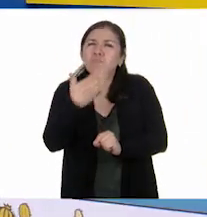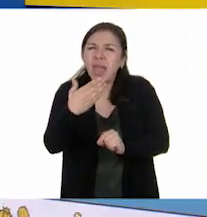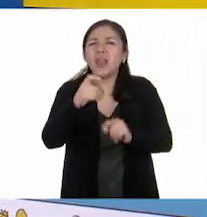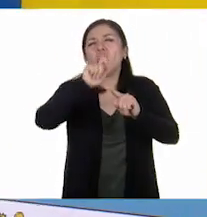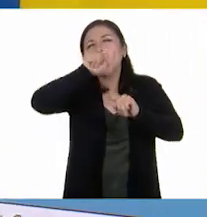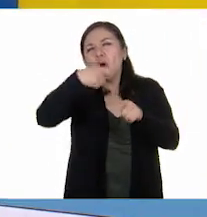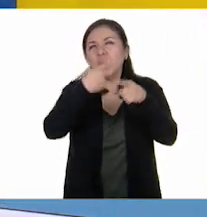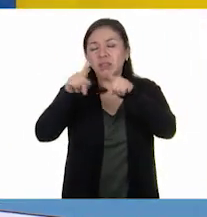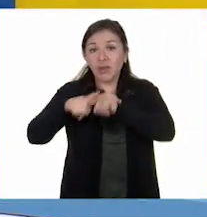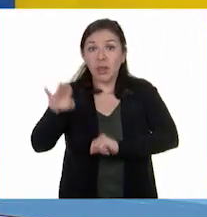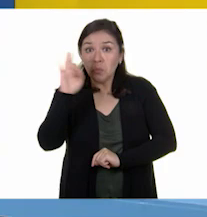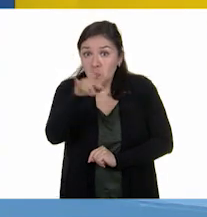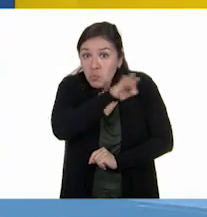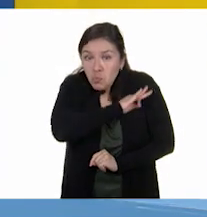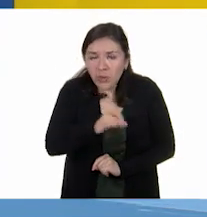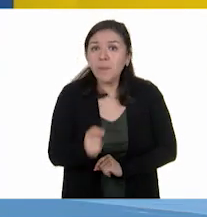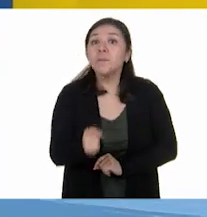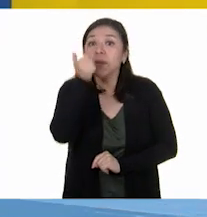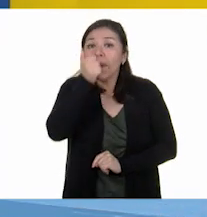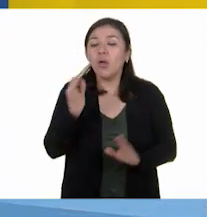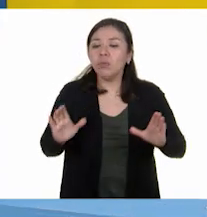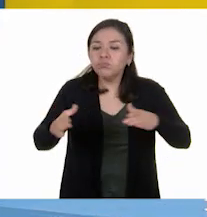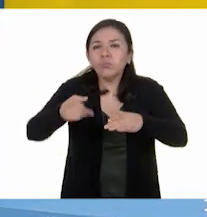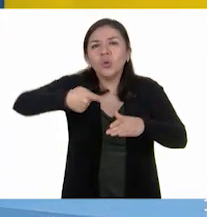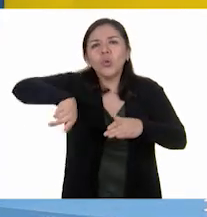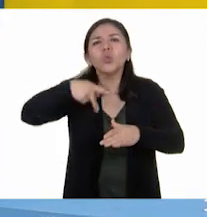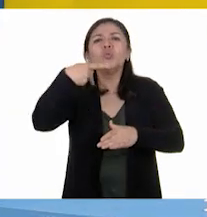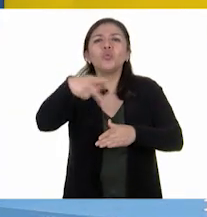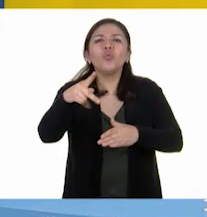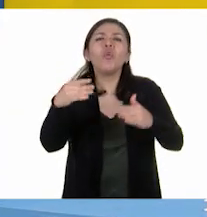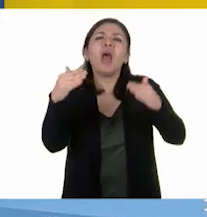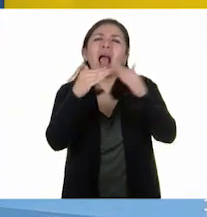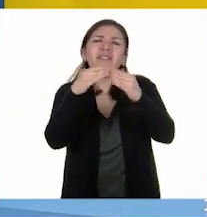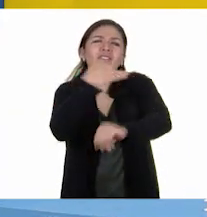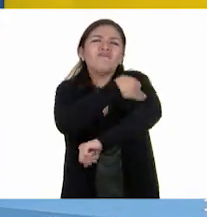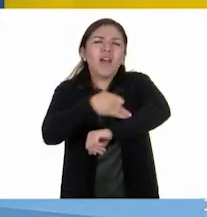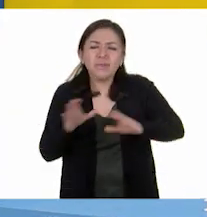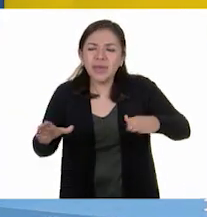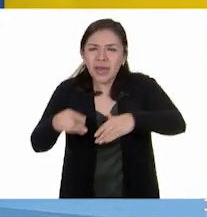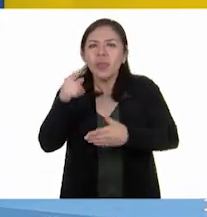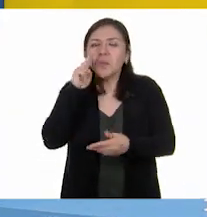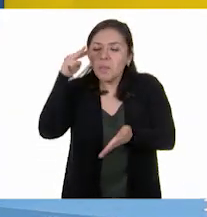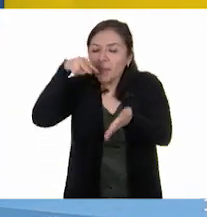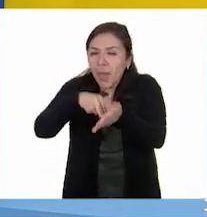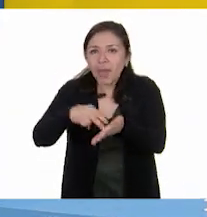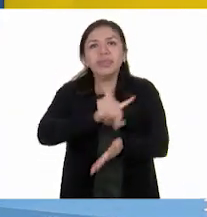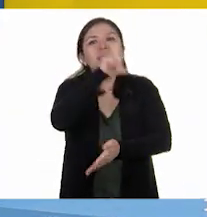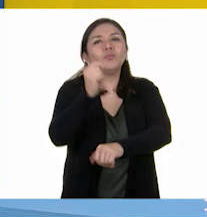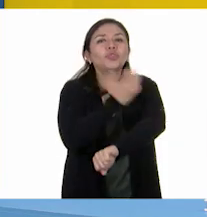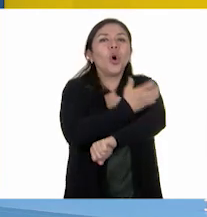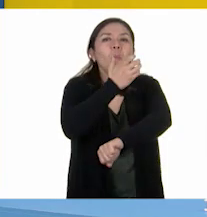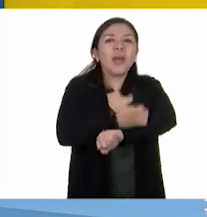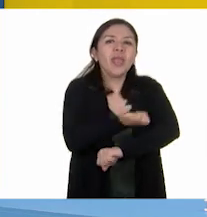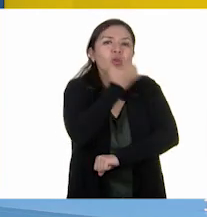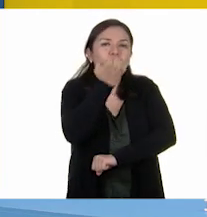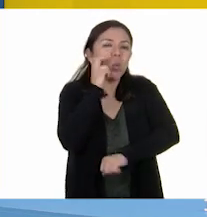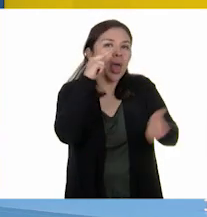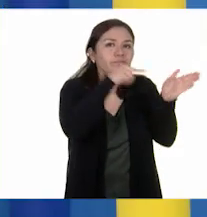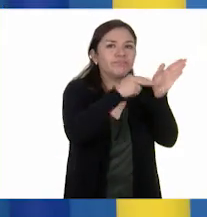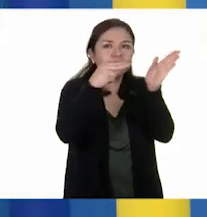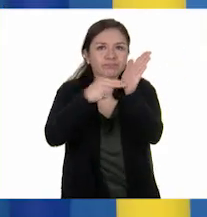es posible, que lo compartas primero en tu entorno inmediato, con tu familia, luego con tus compañeras y compañeros de